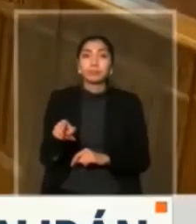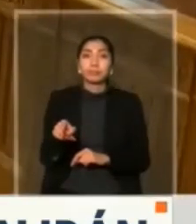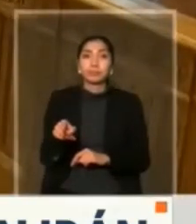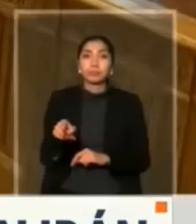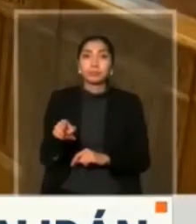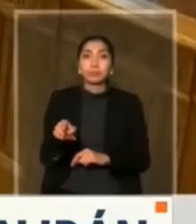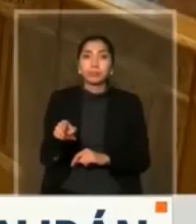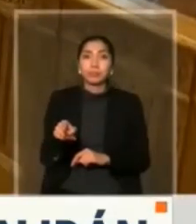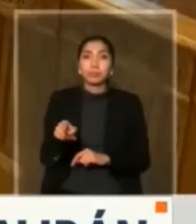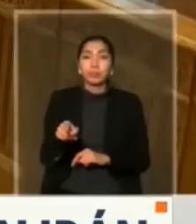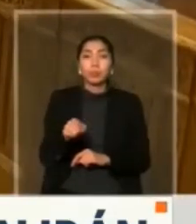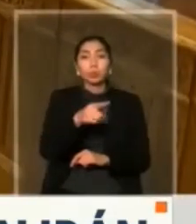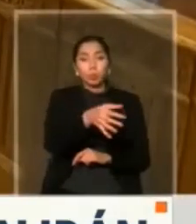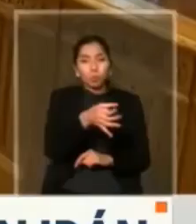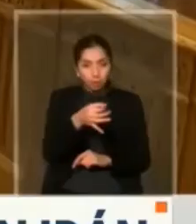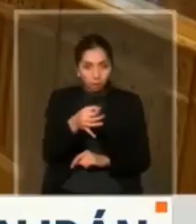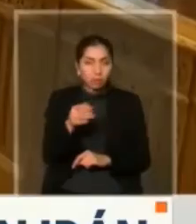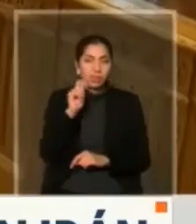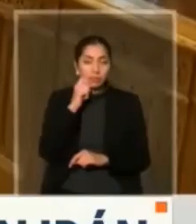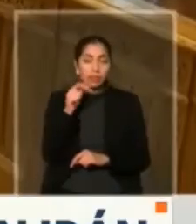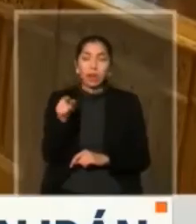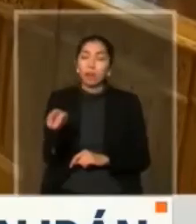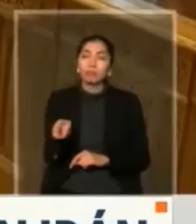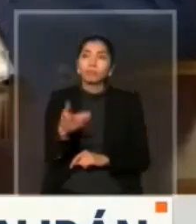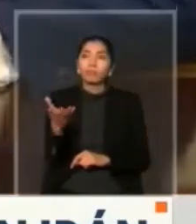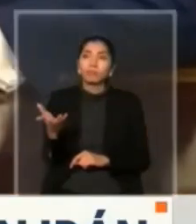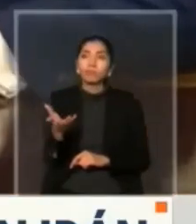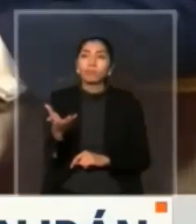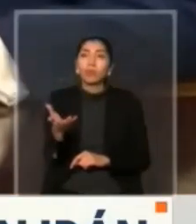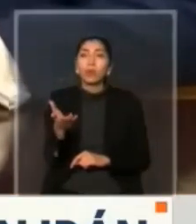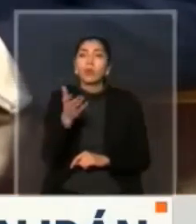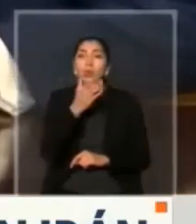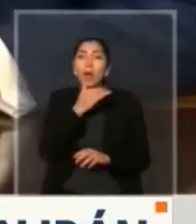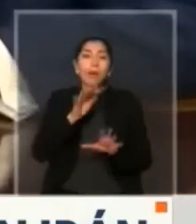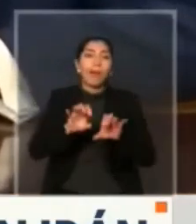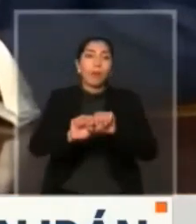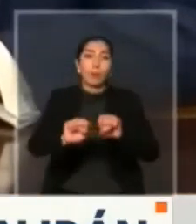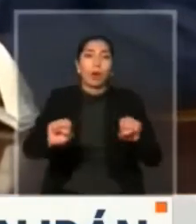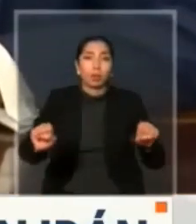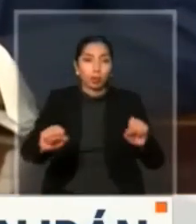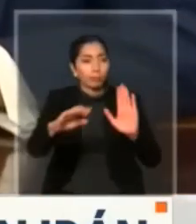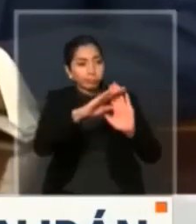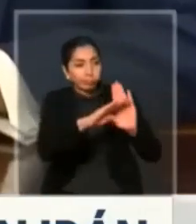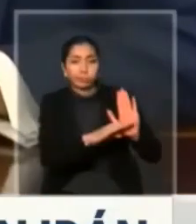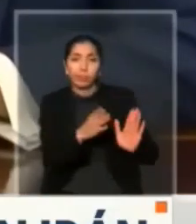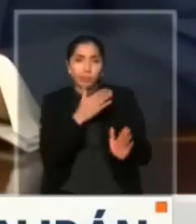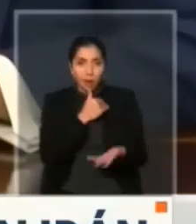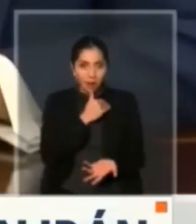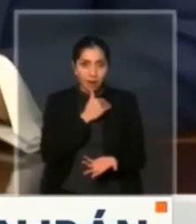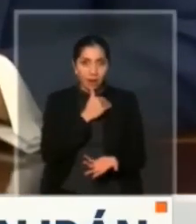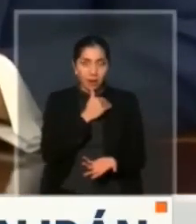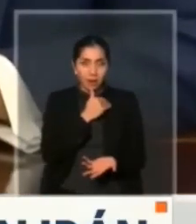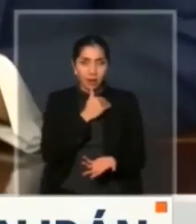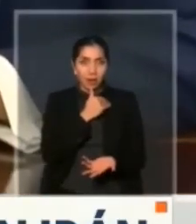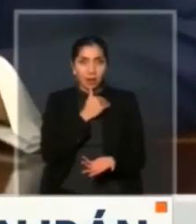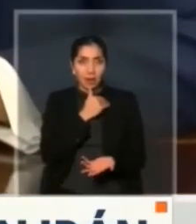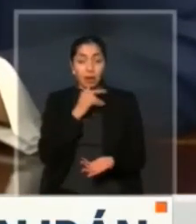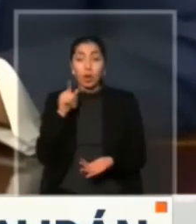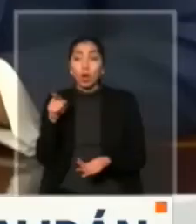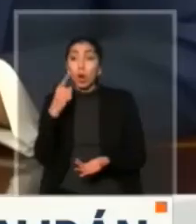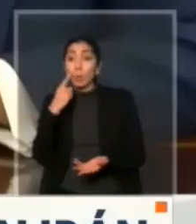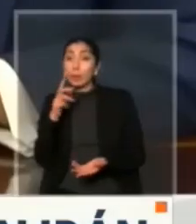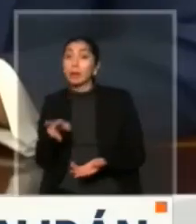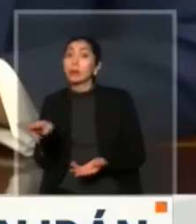genocidios practicados por los aqueménidas, sasánidas y safavitas, fieles representantes en